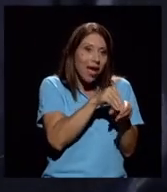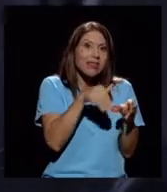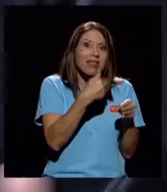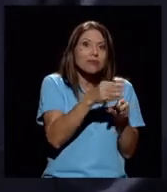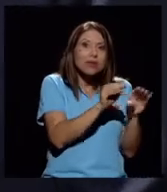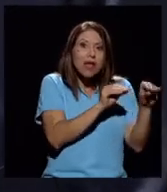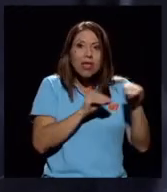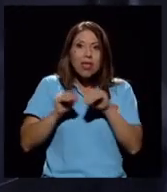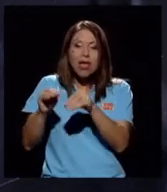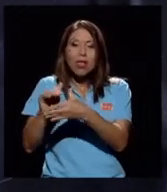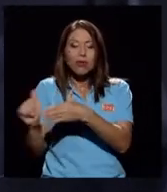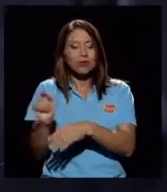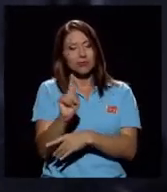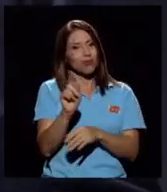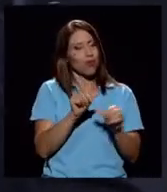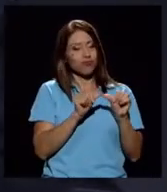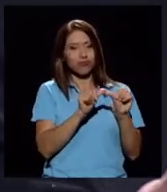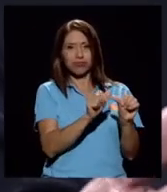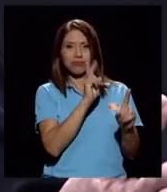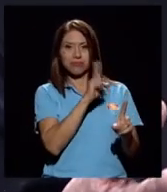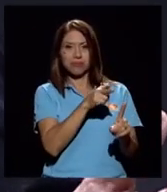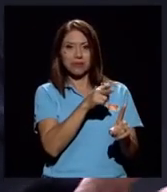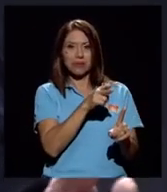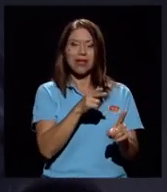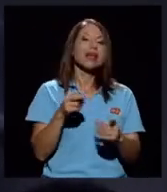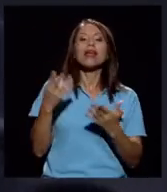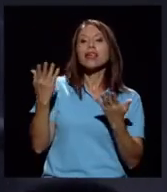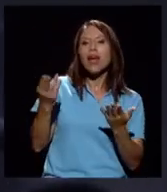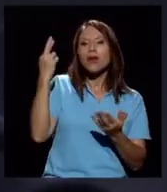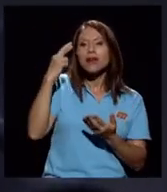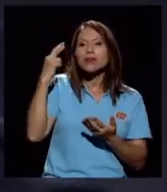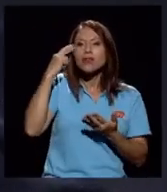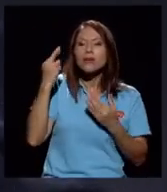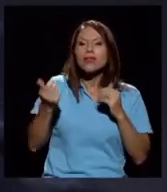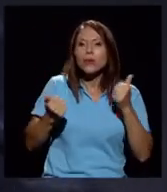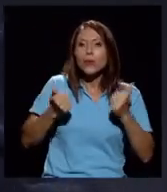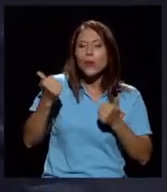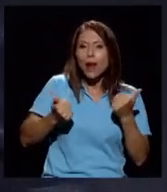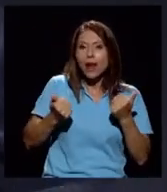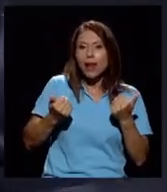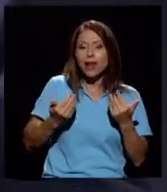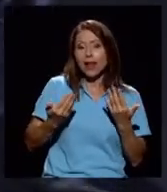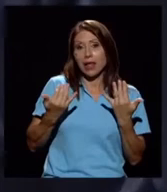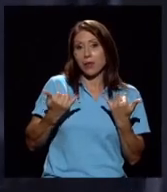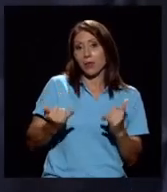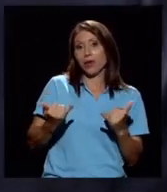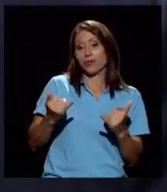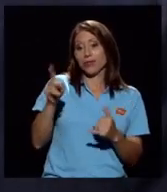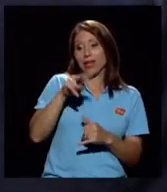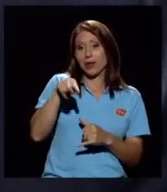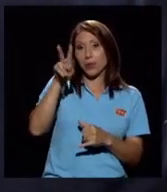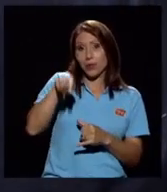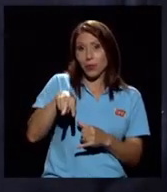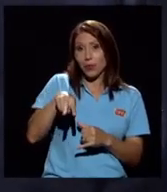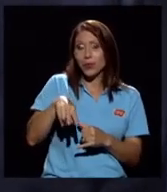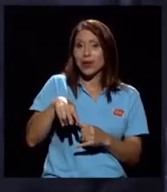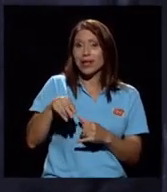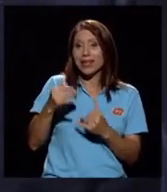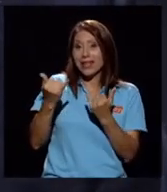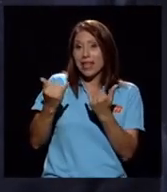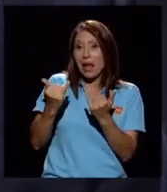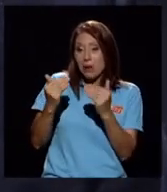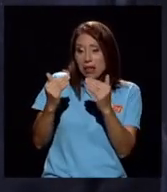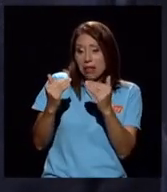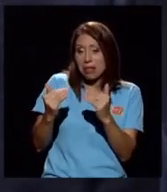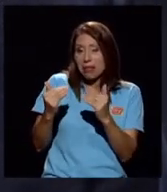y cuál es el razonamiento mira una devaluación que es que no considera que que va a ser moderada en los